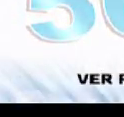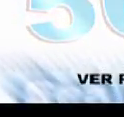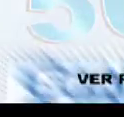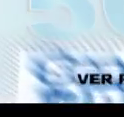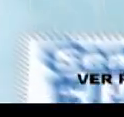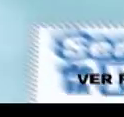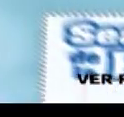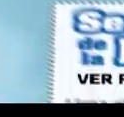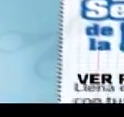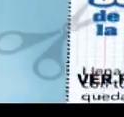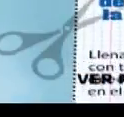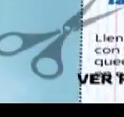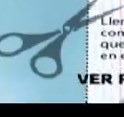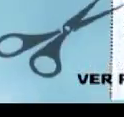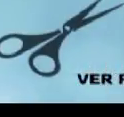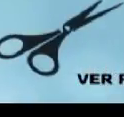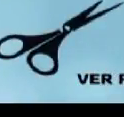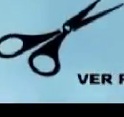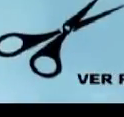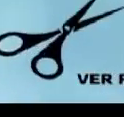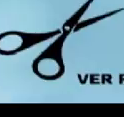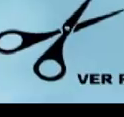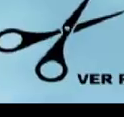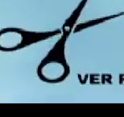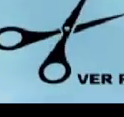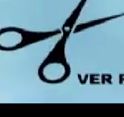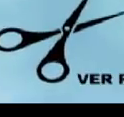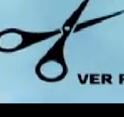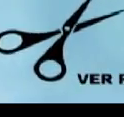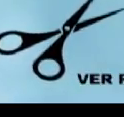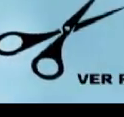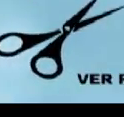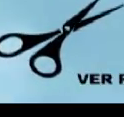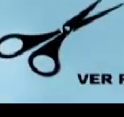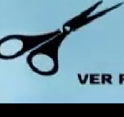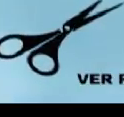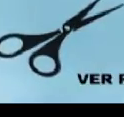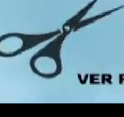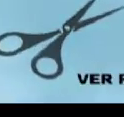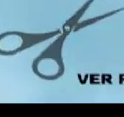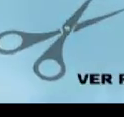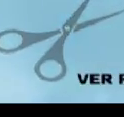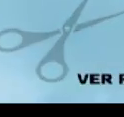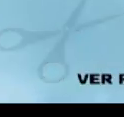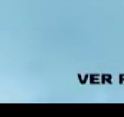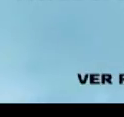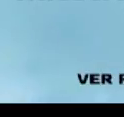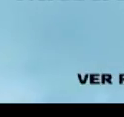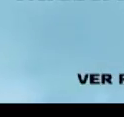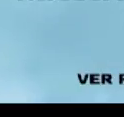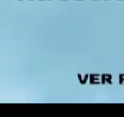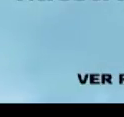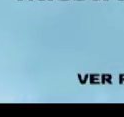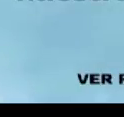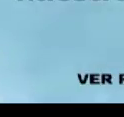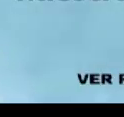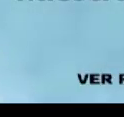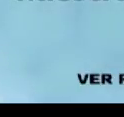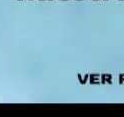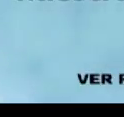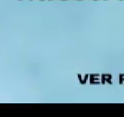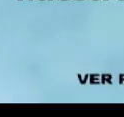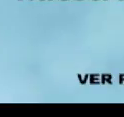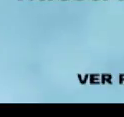uniformes. Recorta los cupones que aparecen publicados en Diario Extra del 2 al 20 de enero. Llénalos con tus datos personales